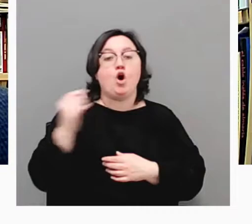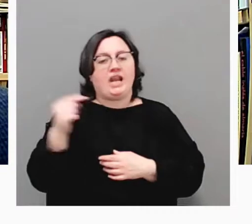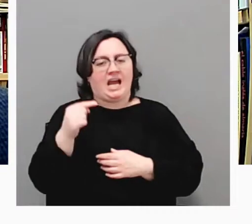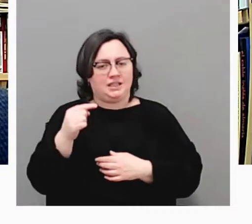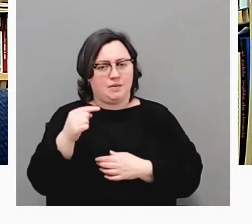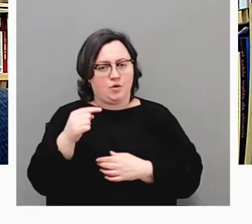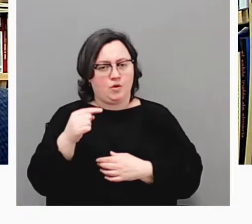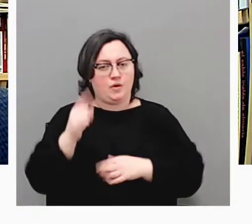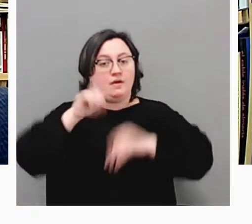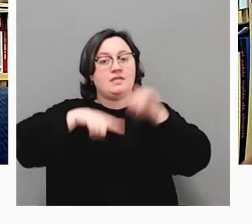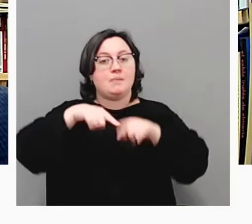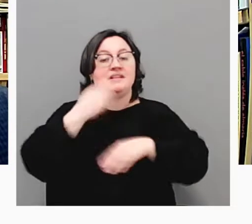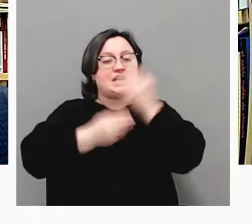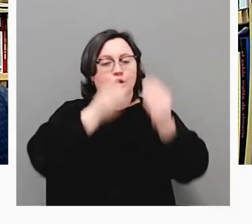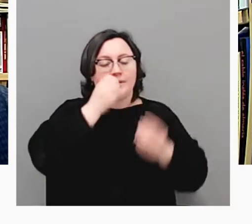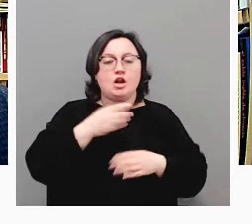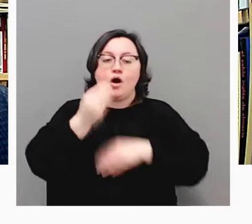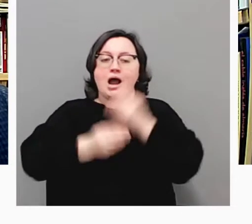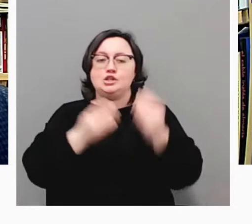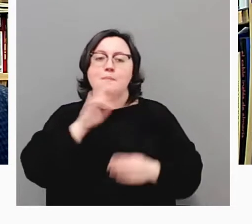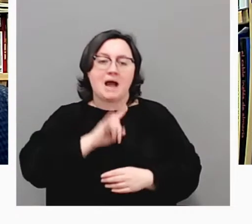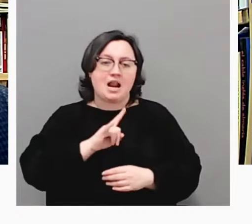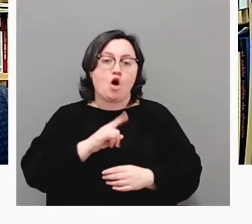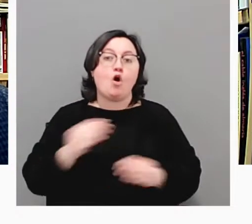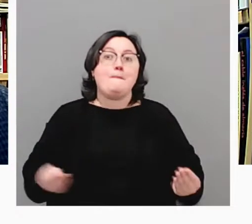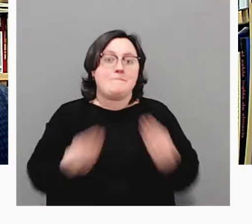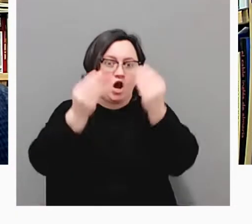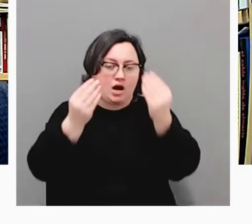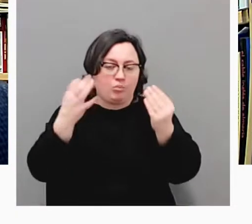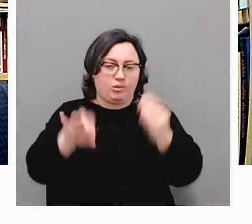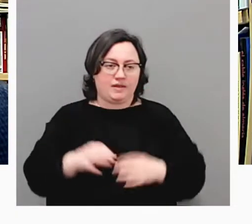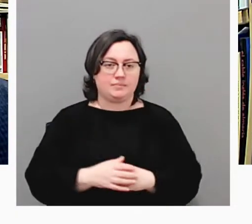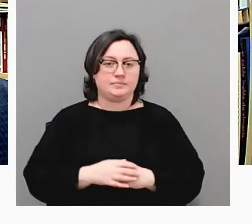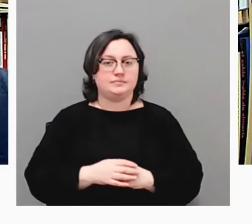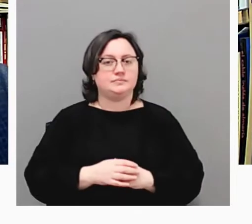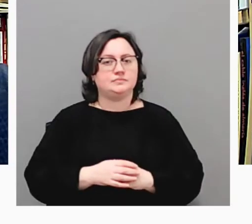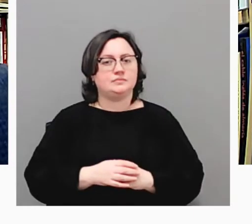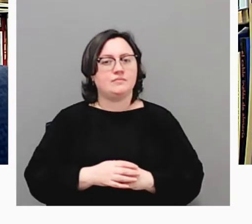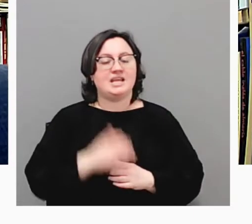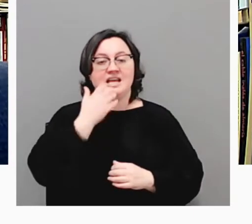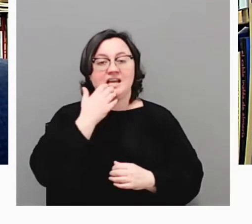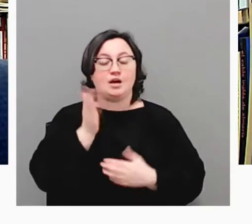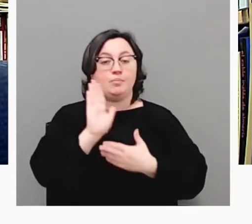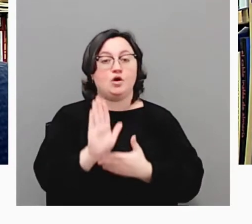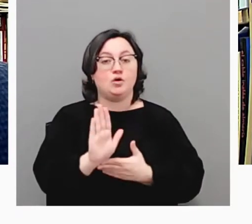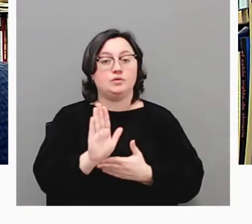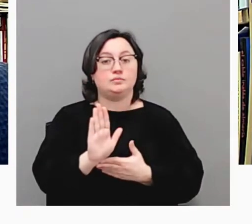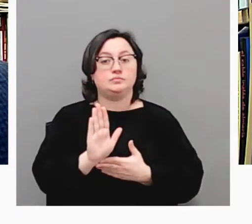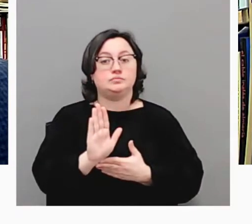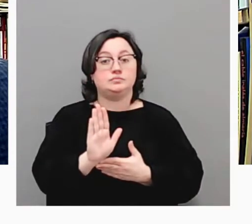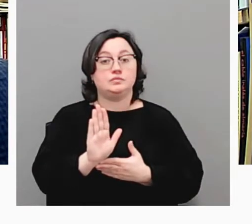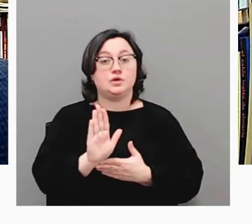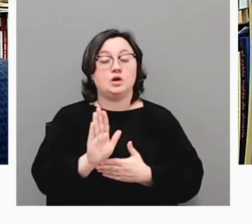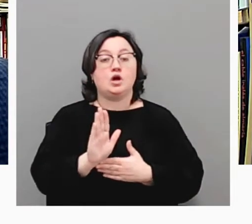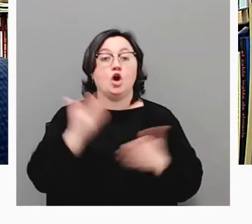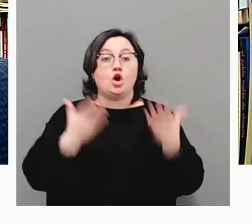negativo sobre lo que se ha hecho bien y sobre lo que se podría mejorar. Aquí tenemos un ejemplo que podría ser quizás